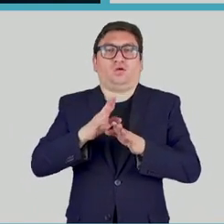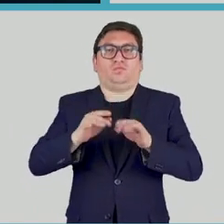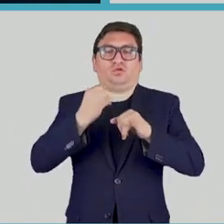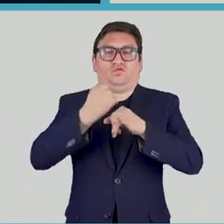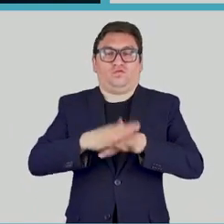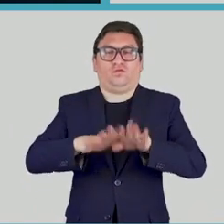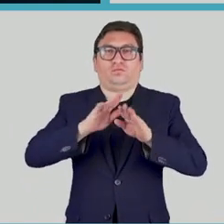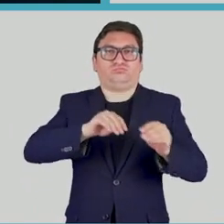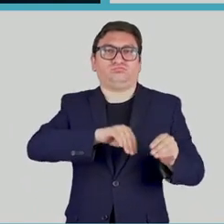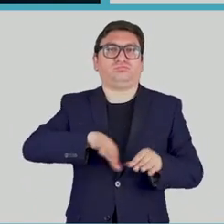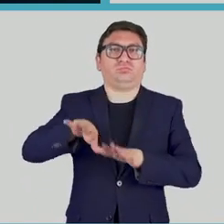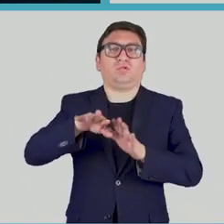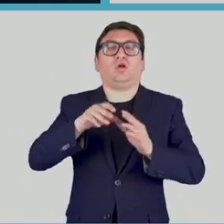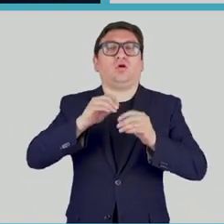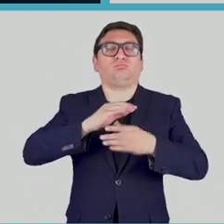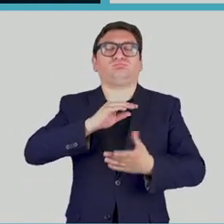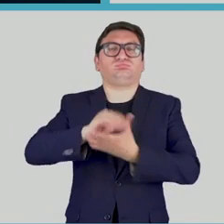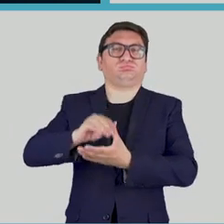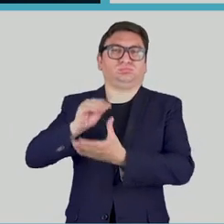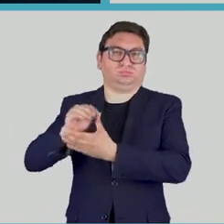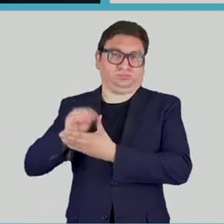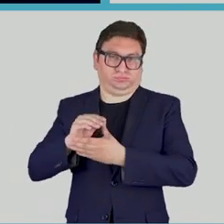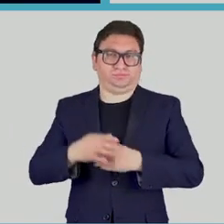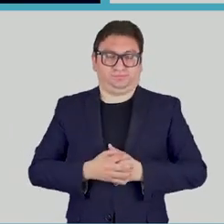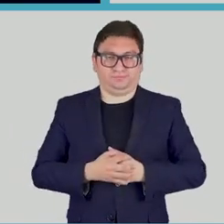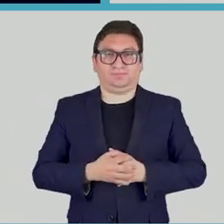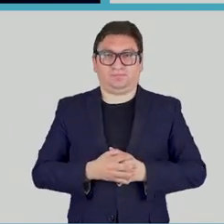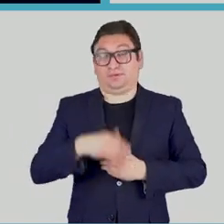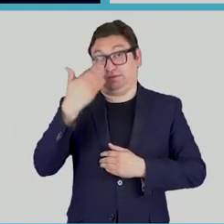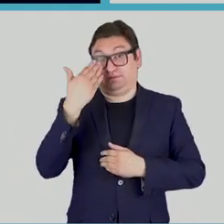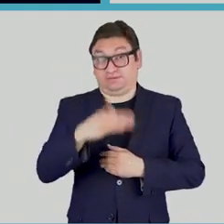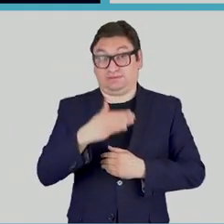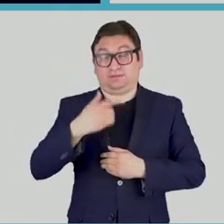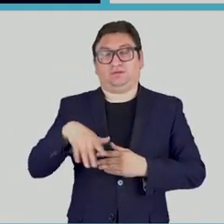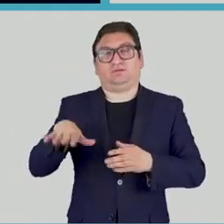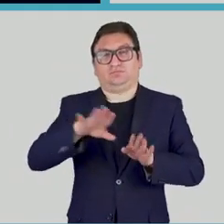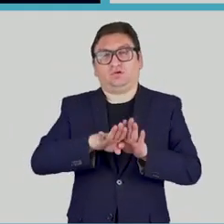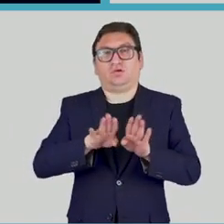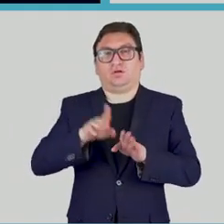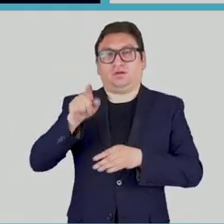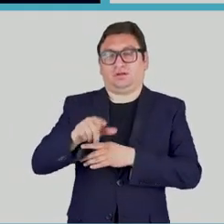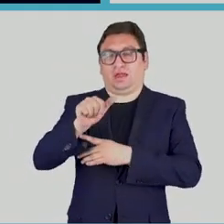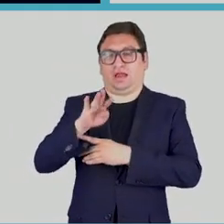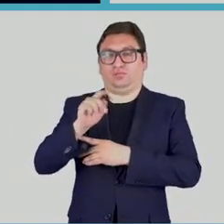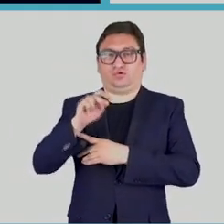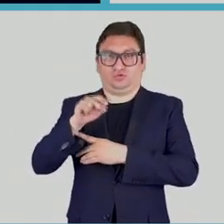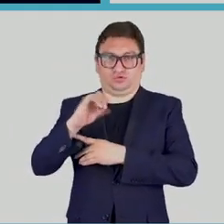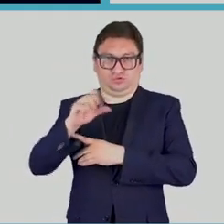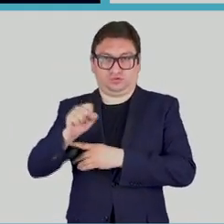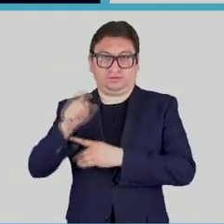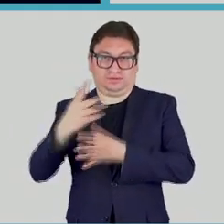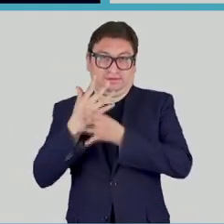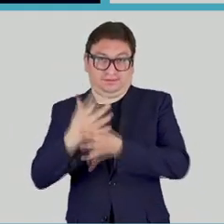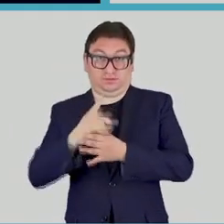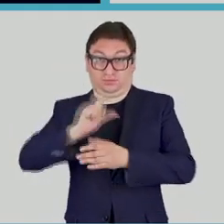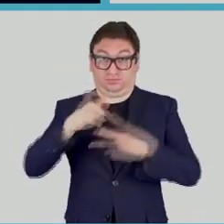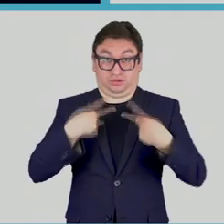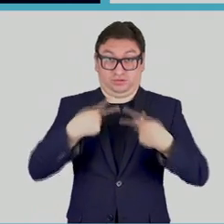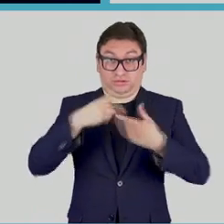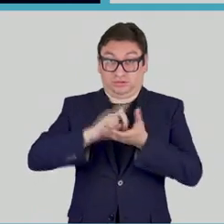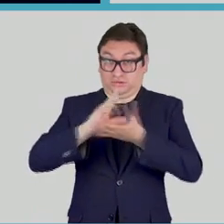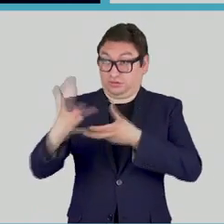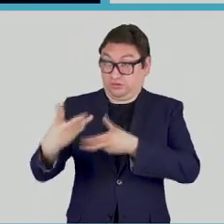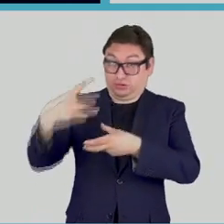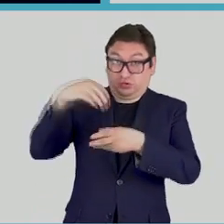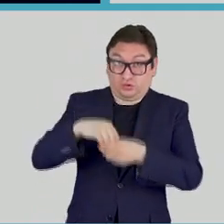infra representadas en los medios de comunicación por si fuera poco dice albornoz cuando se les incluye